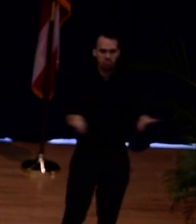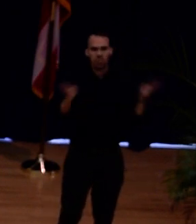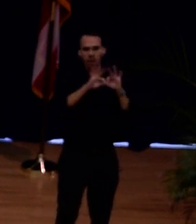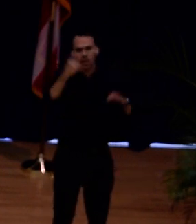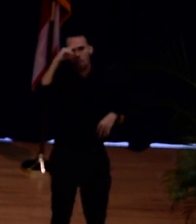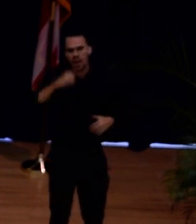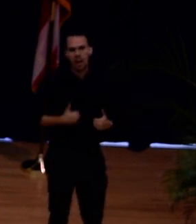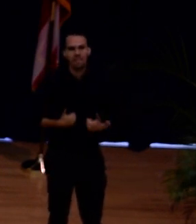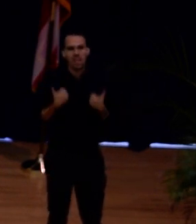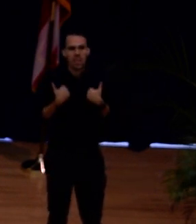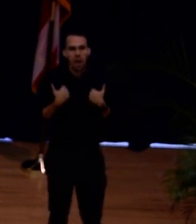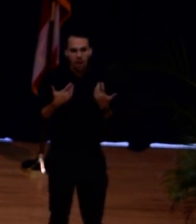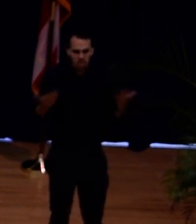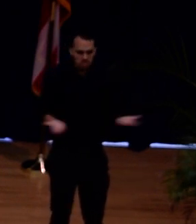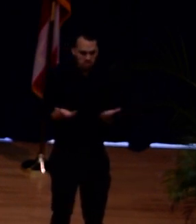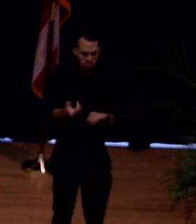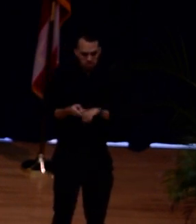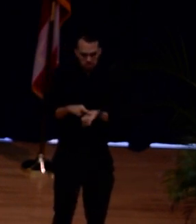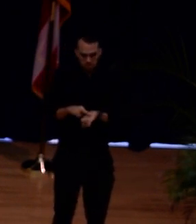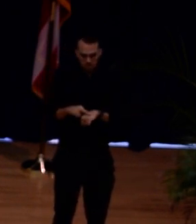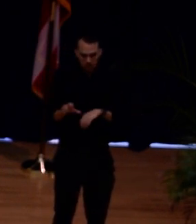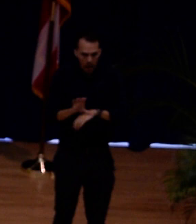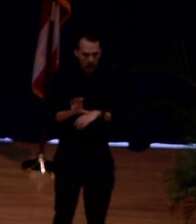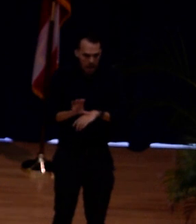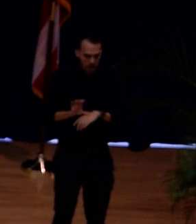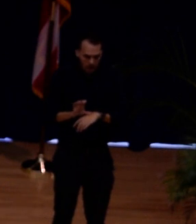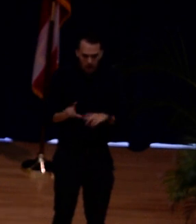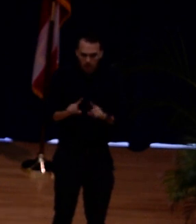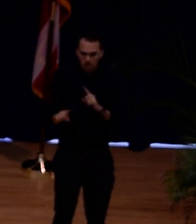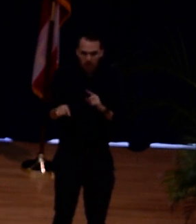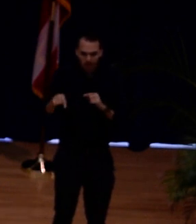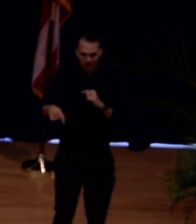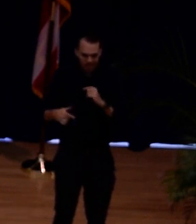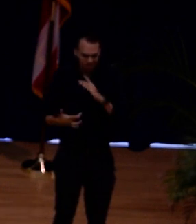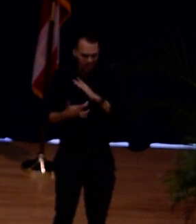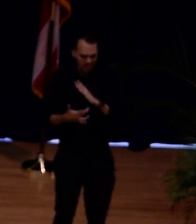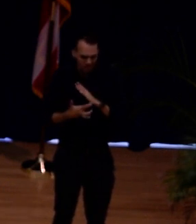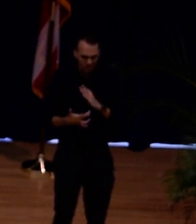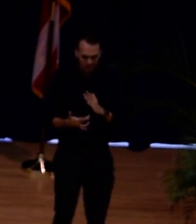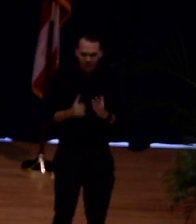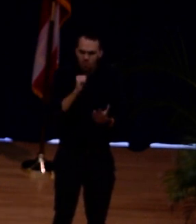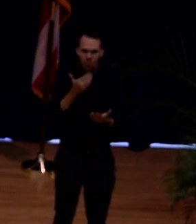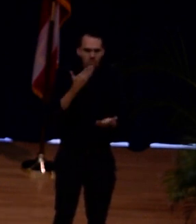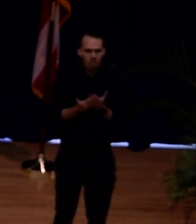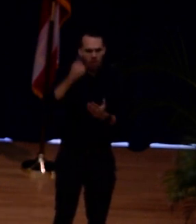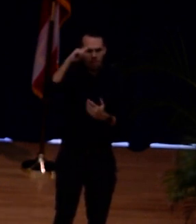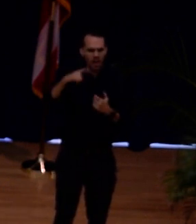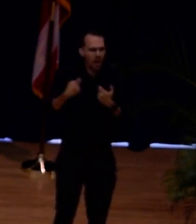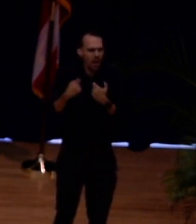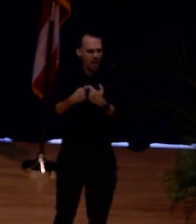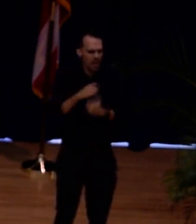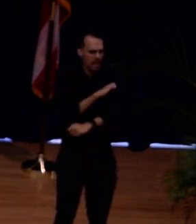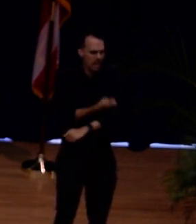vida aquí en el Caribe, pero que tal vez en su tecnología no son los más eficientes energéticamente. Y por eso